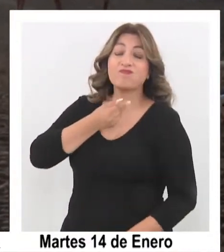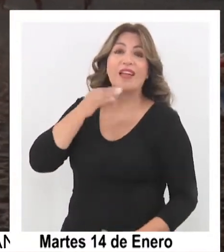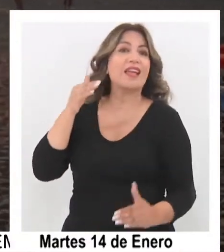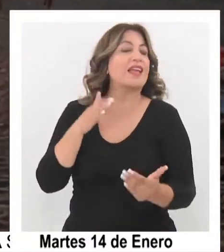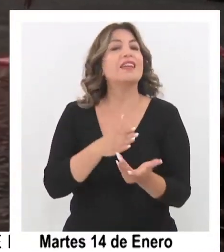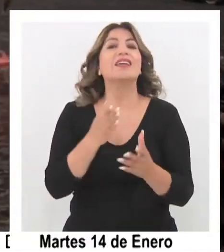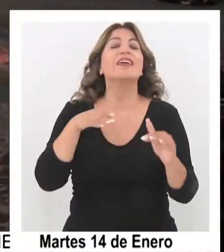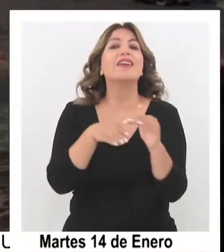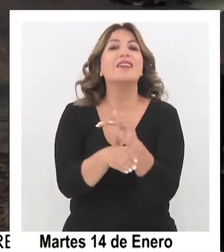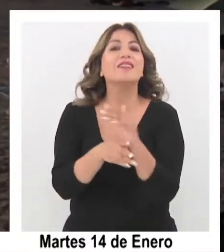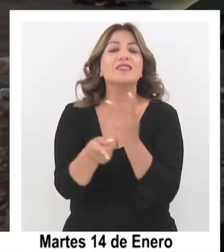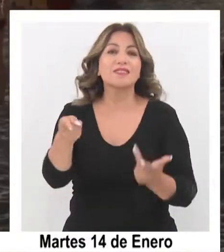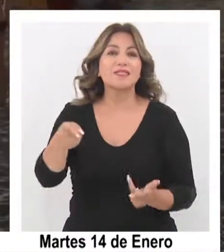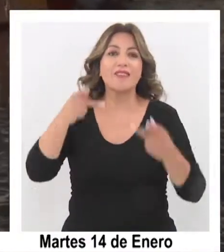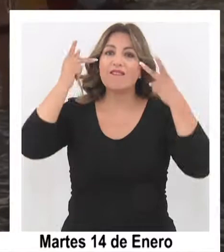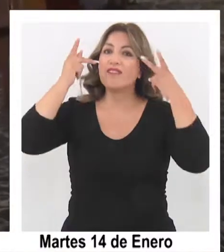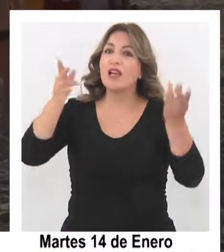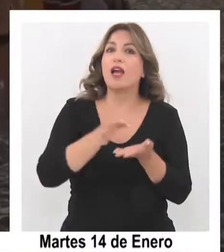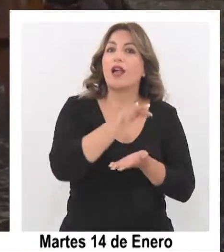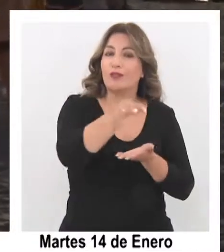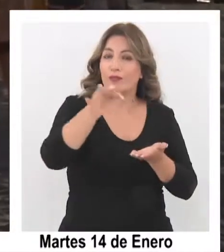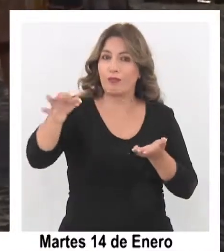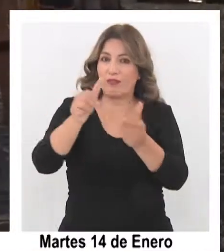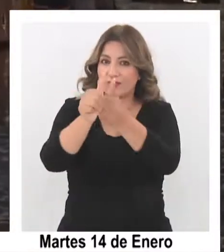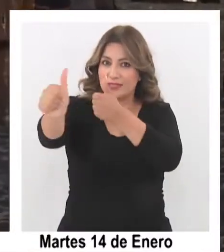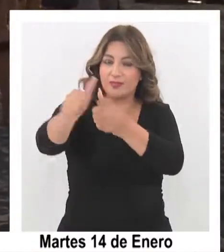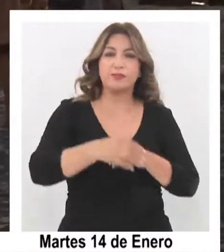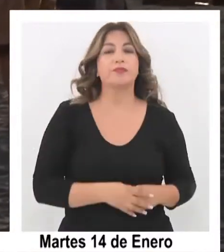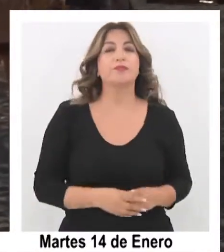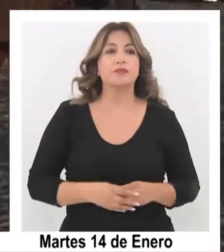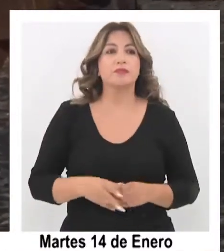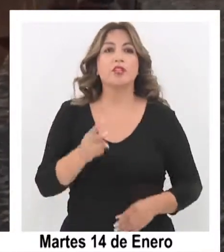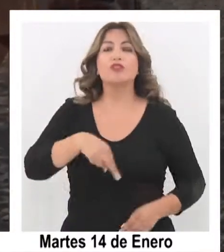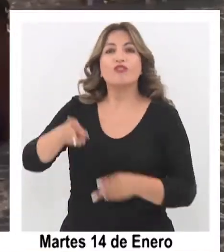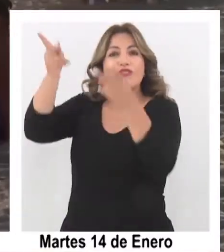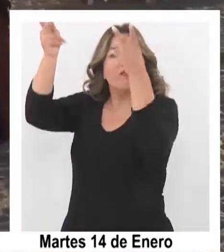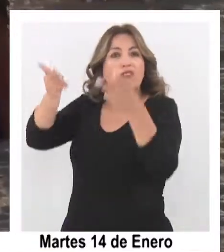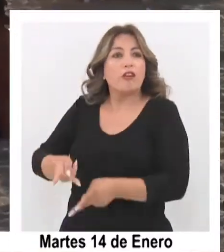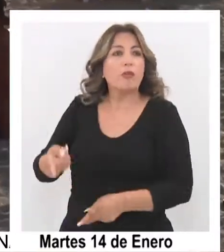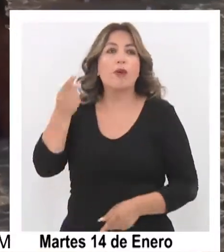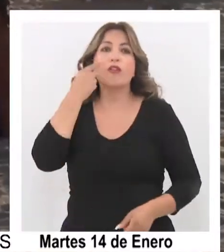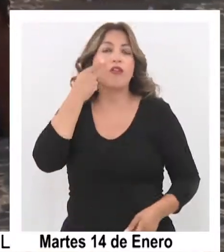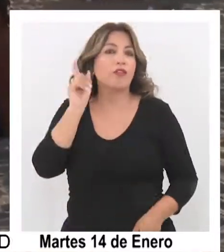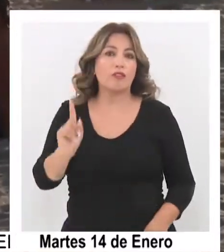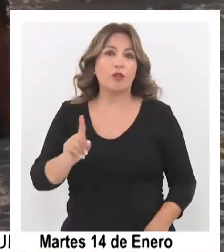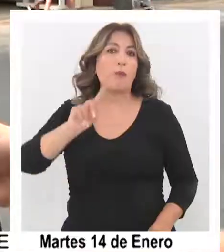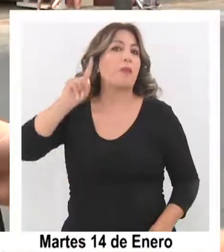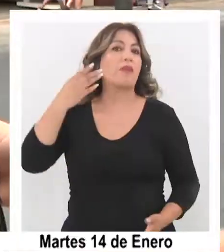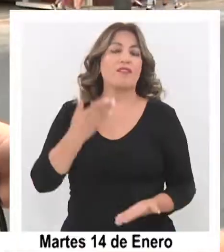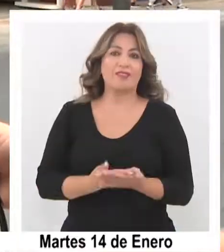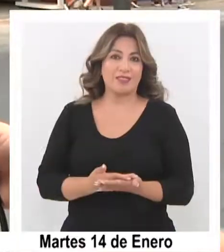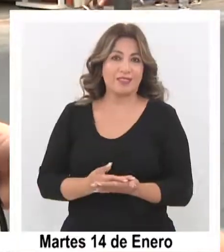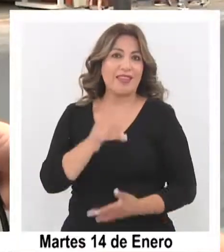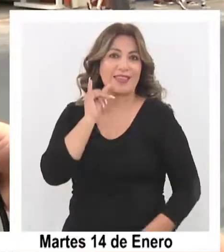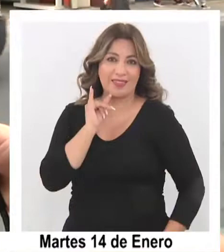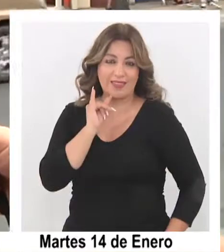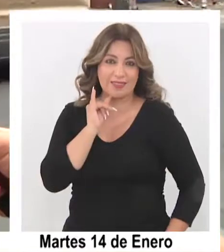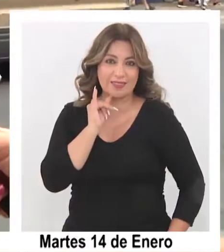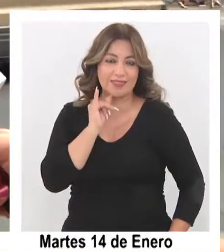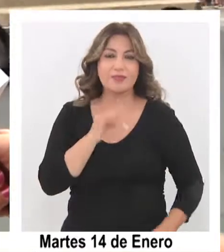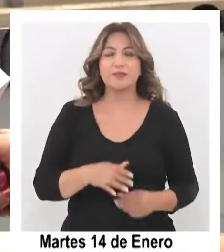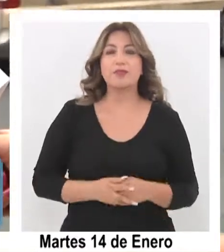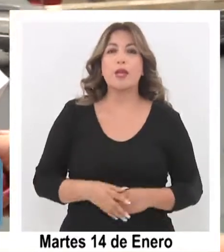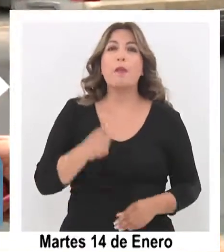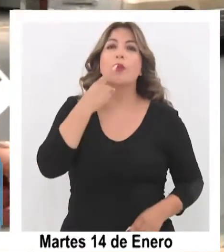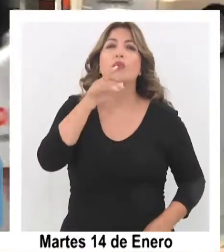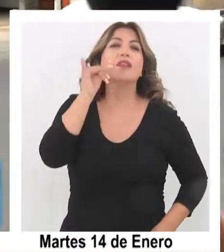playas y lo accesible que resulta viajar a los pueblos del interior. Somos de Vallenar y no conocemos, vengo primera vez que vengo para acá para Vallenar.